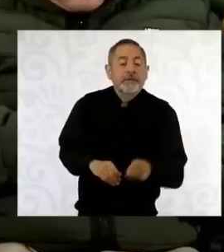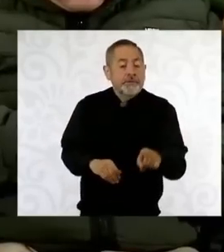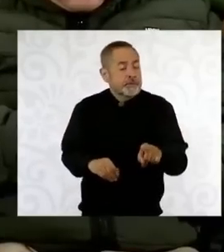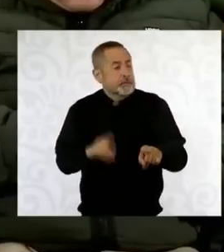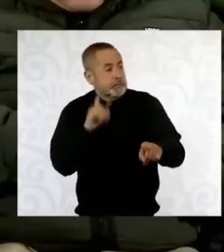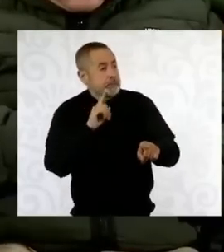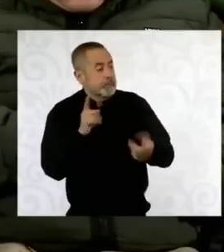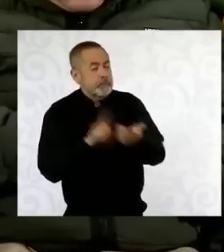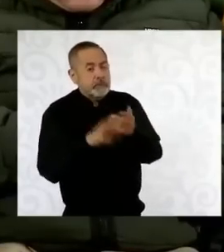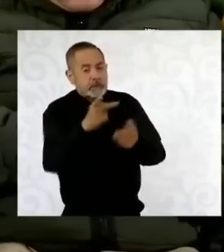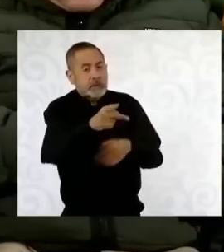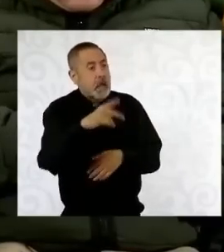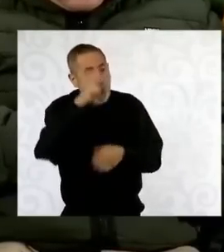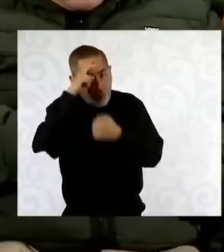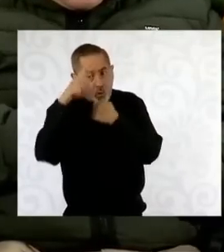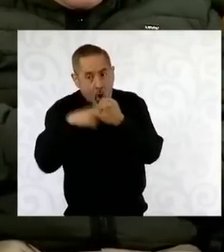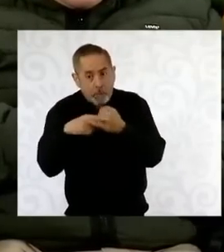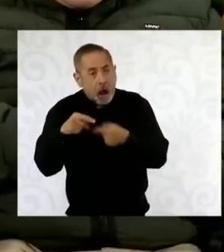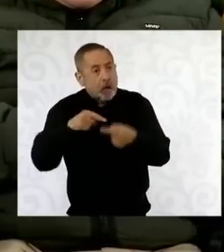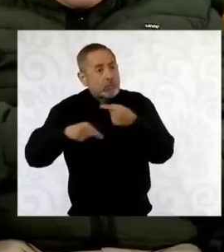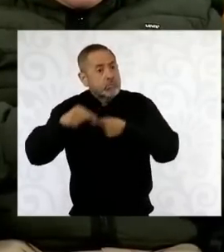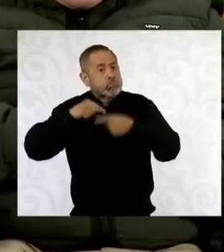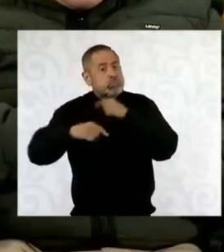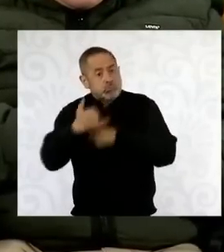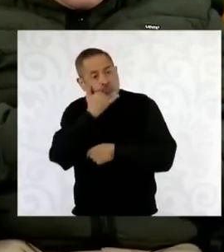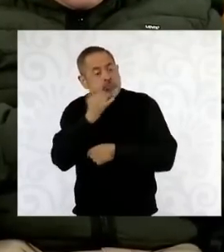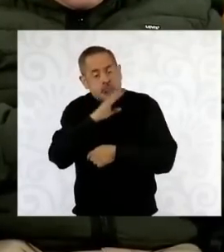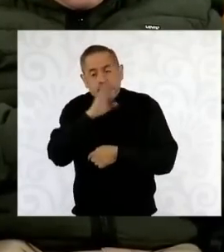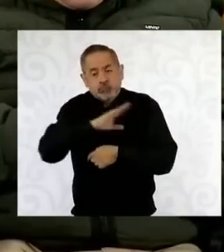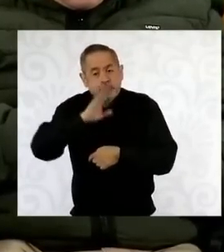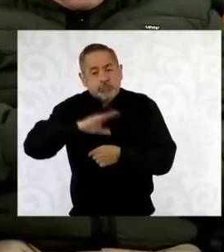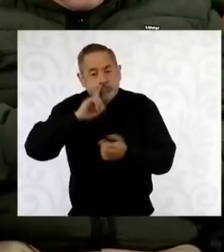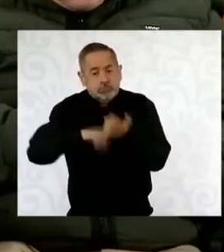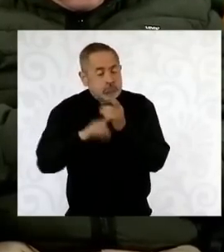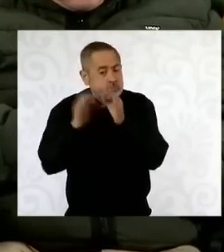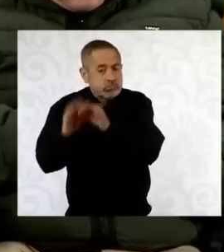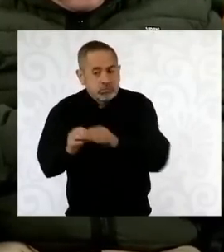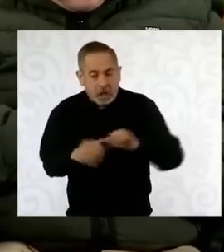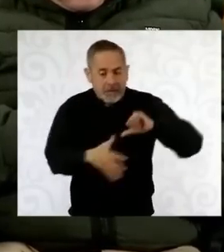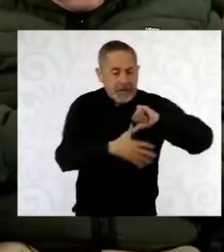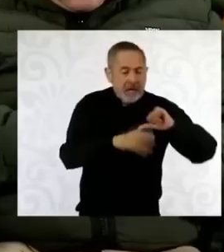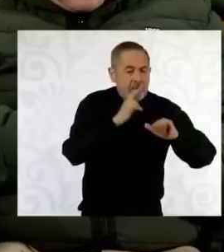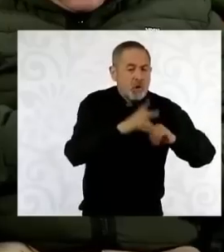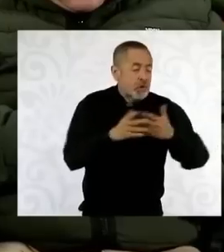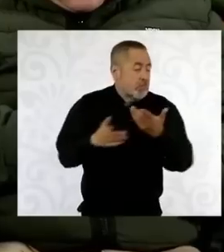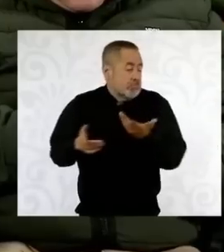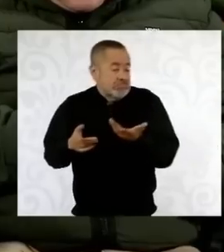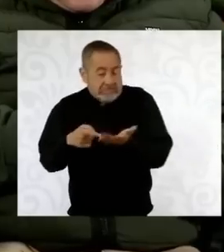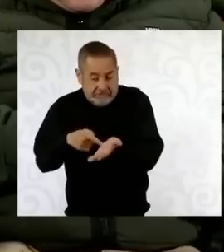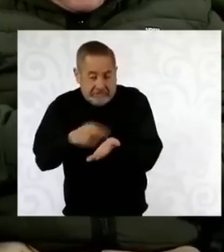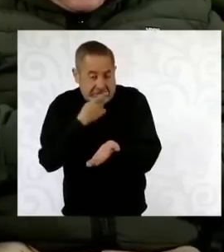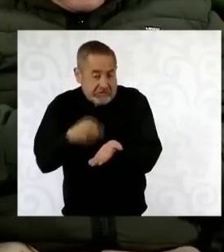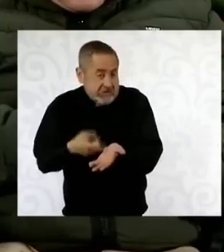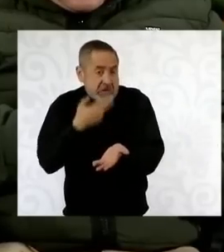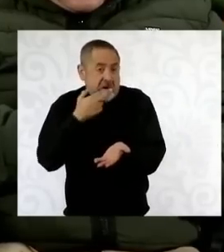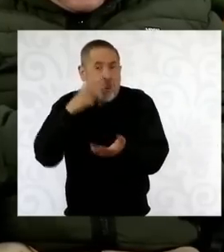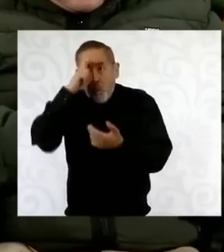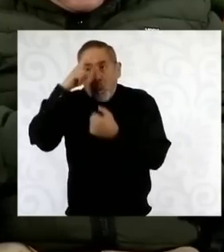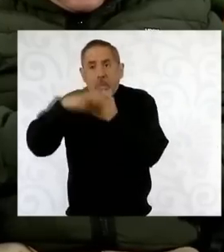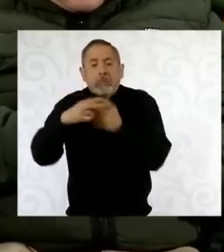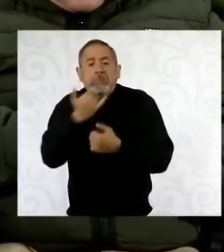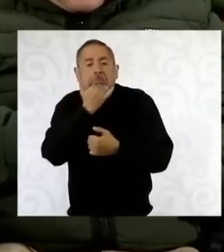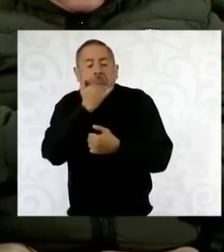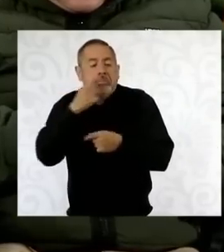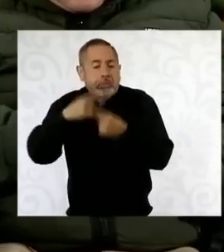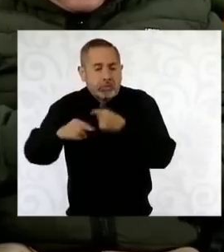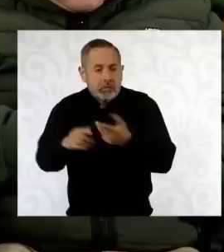tenido más retrocesos que los avances que se han podido tener incluso en la región de América Latina. Y también incluso han mencionado que mientras no